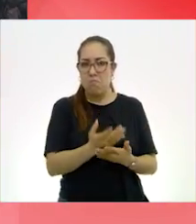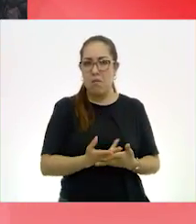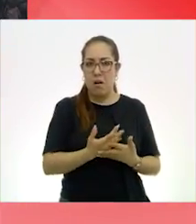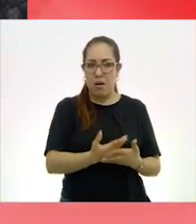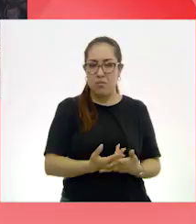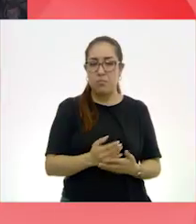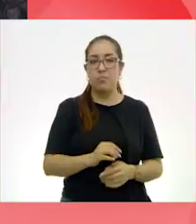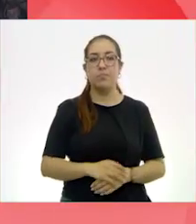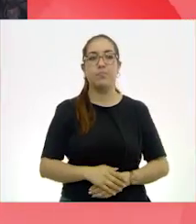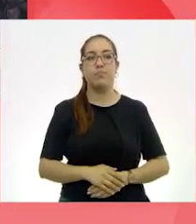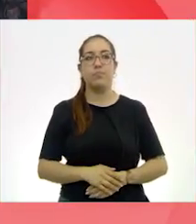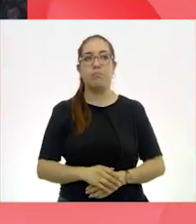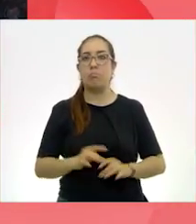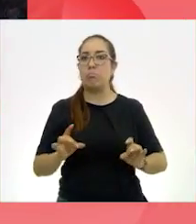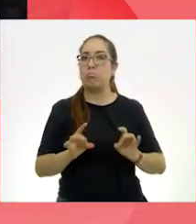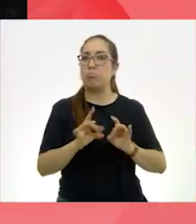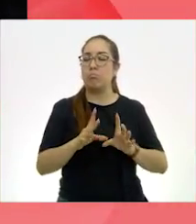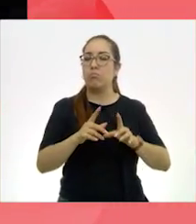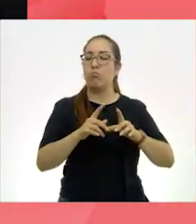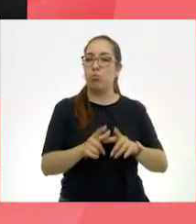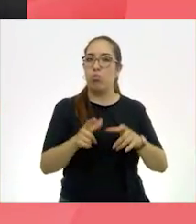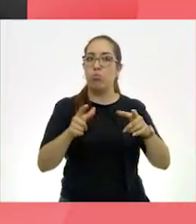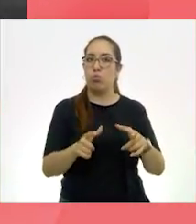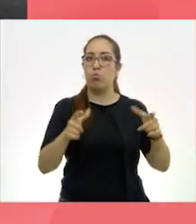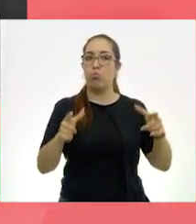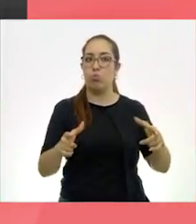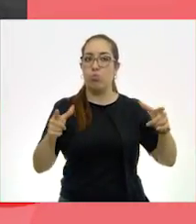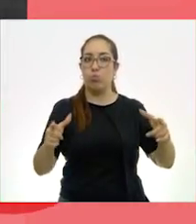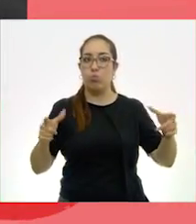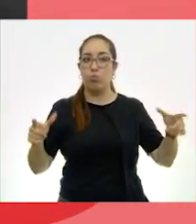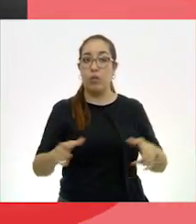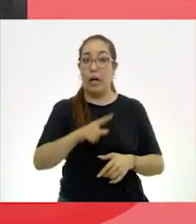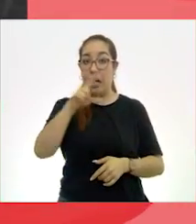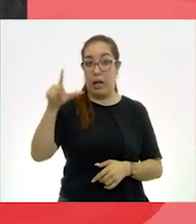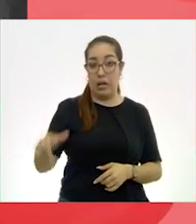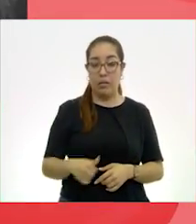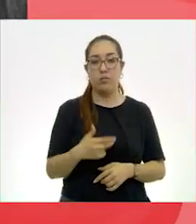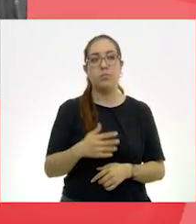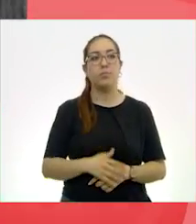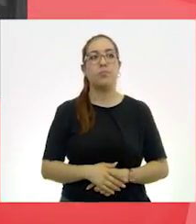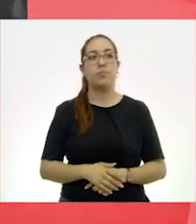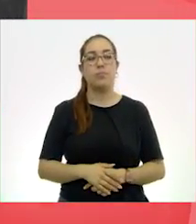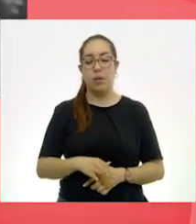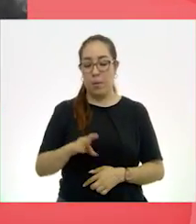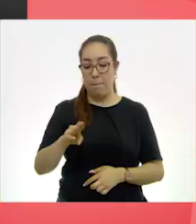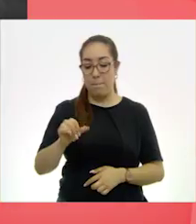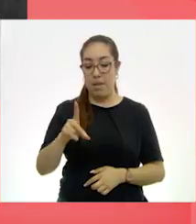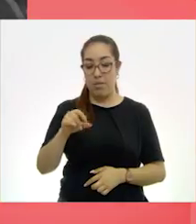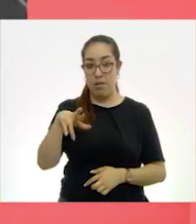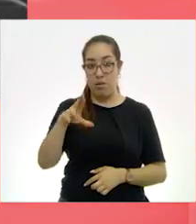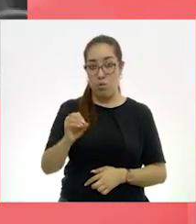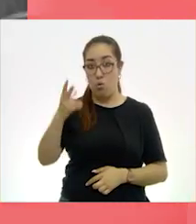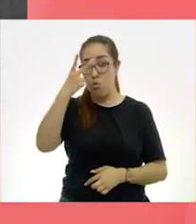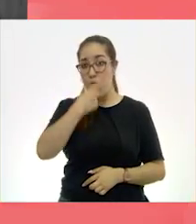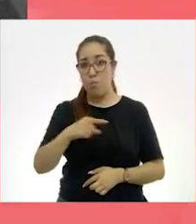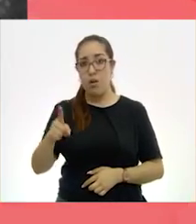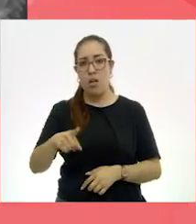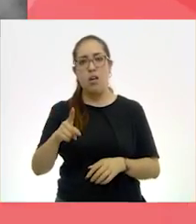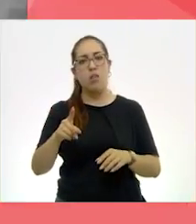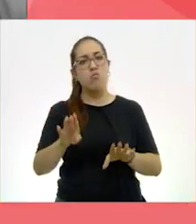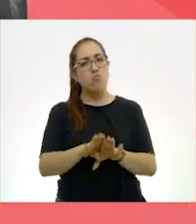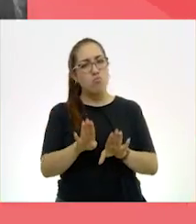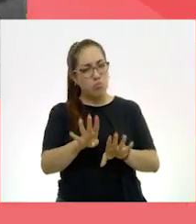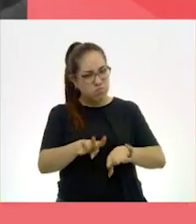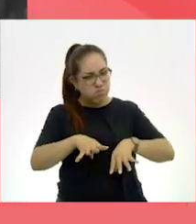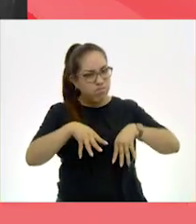empieza a tener un eco inesperado. Que cuando viene el levantamiento de Madero, los zapatistas lo que están esperando es que Madero